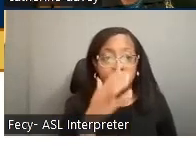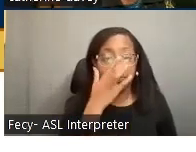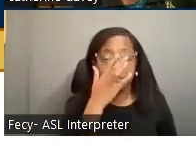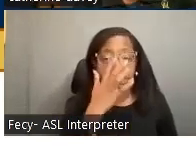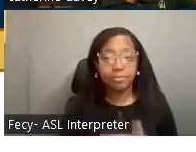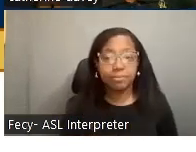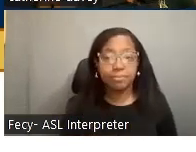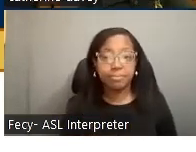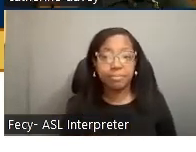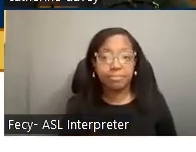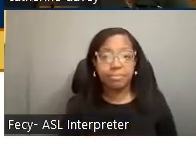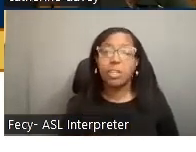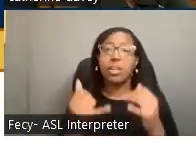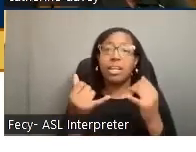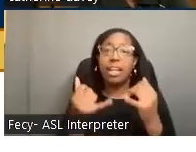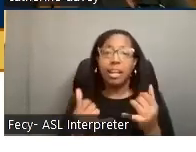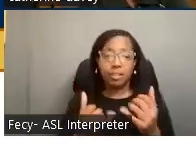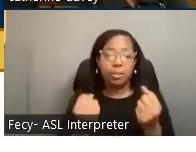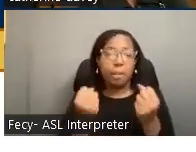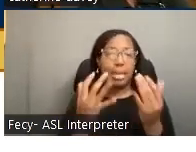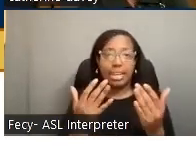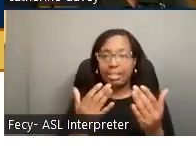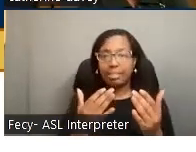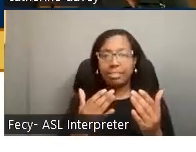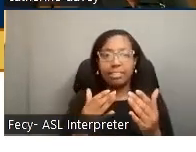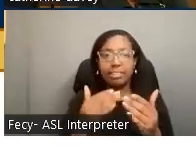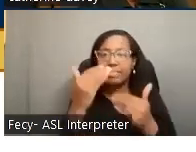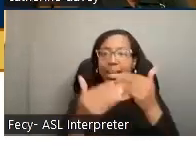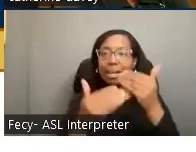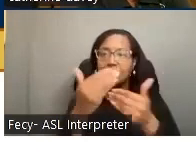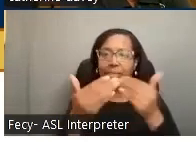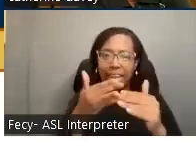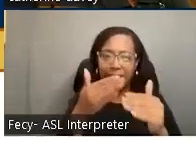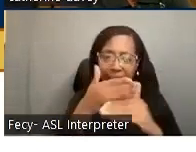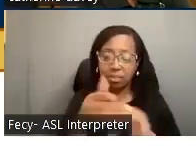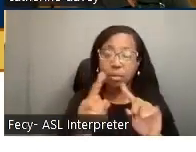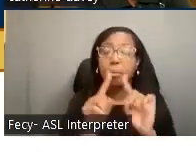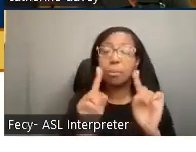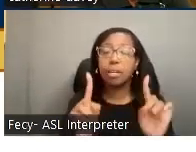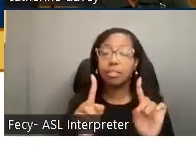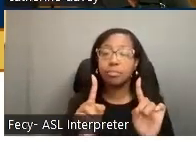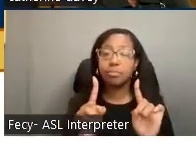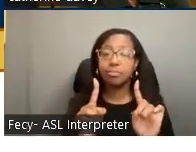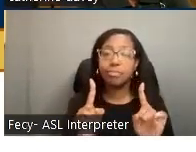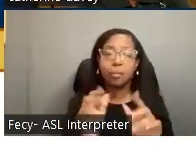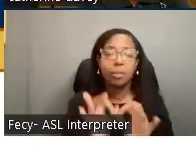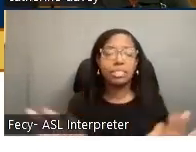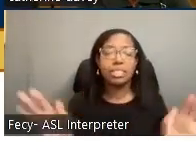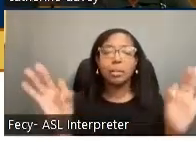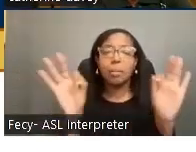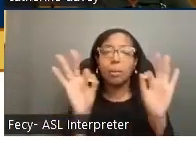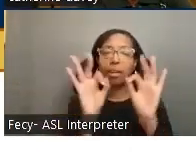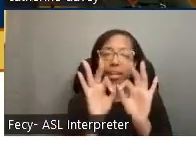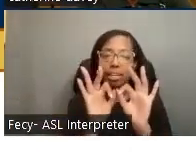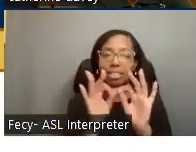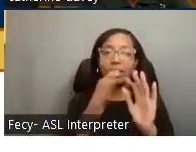Entonces, lo próximo, hay varios pasos, ¿no? Antes de esto, pero lo que quiero que sepan es